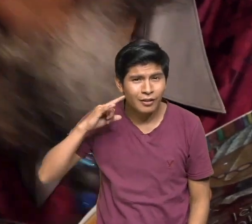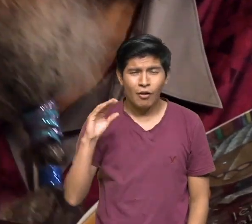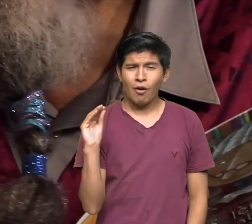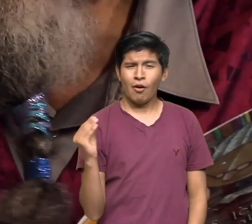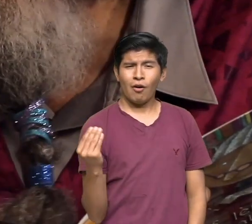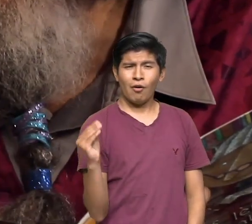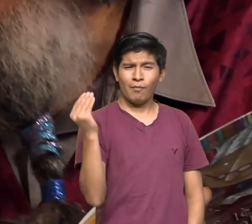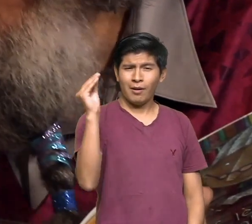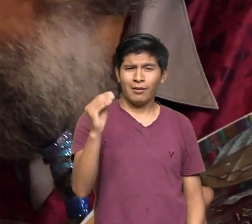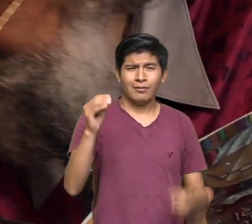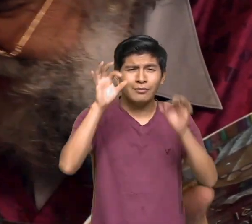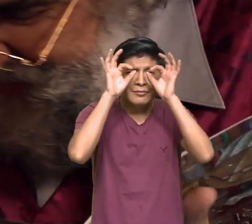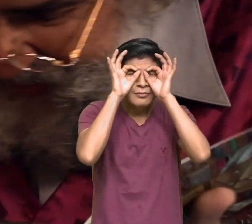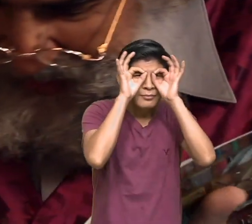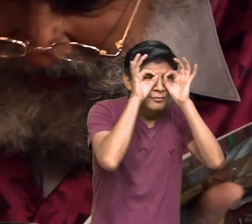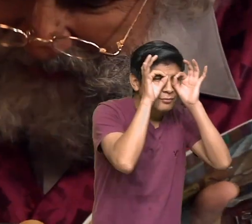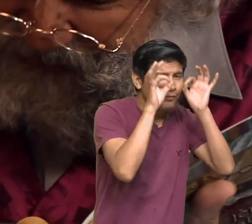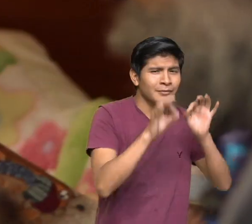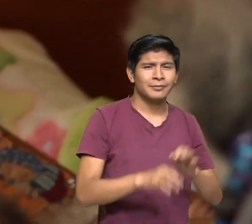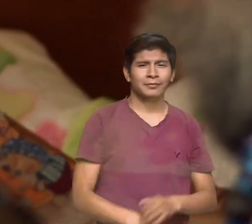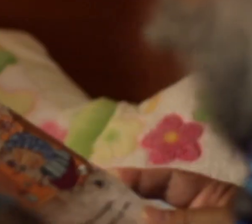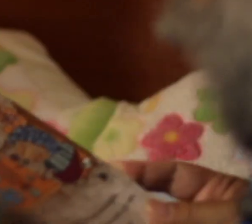y jóvenes que los usan.